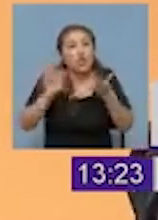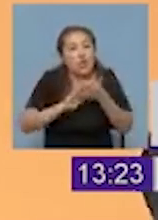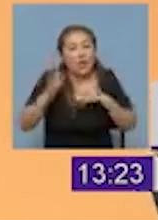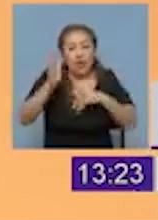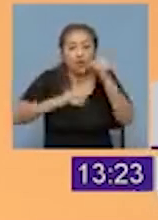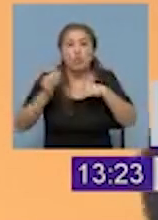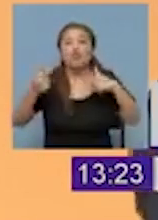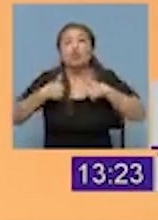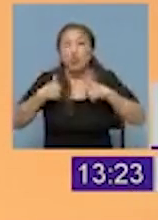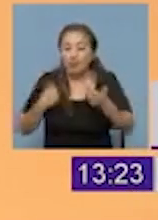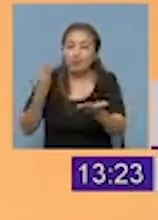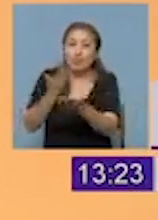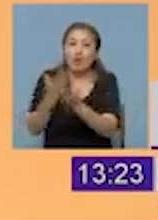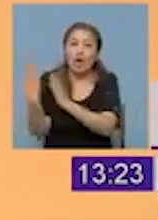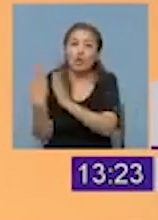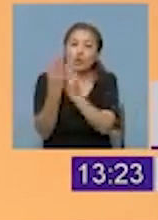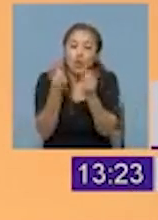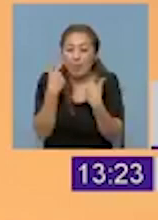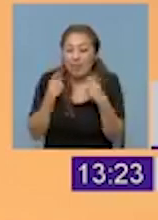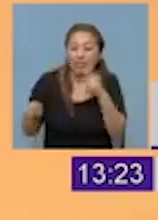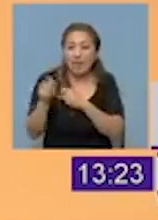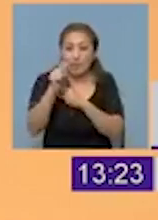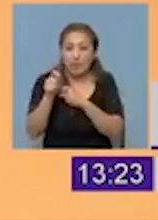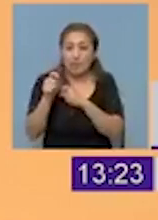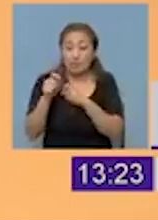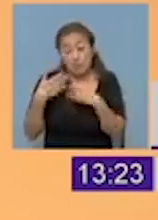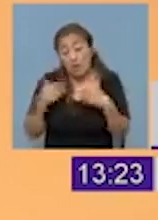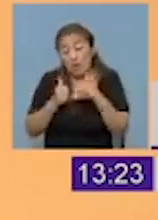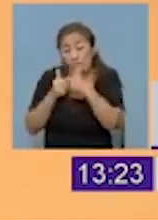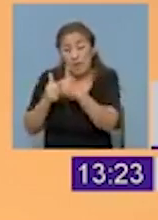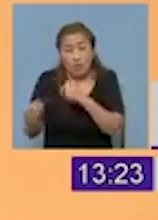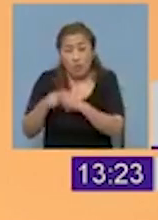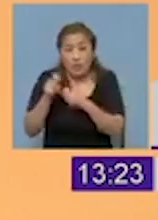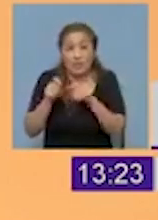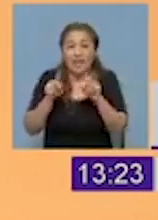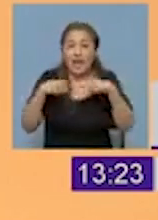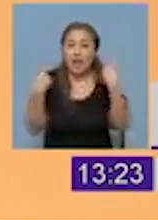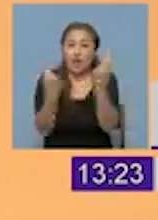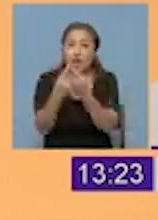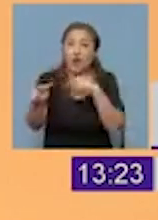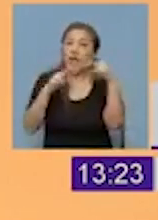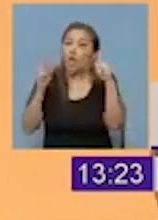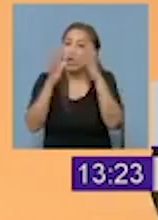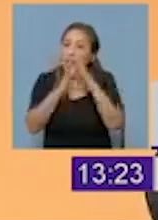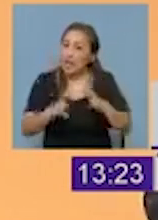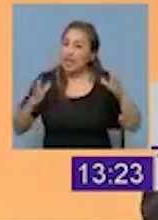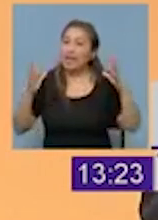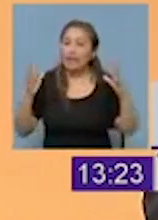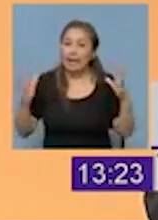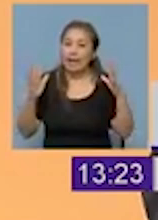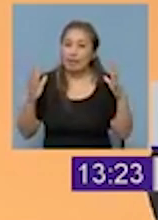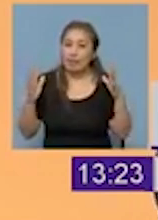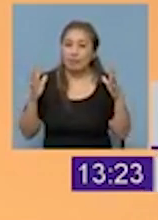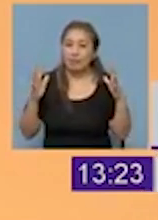yo voy a pedir un crédito ayudamos a que tiene crédito y el comedor que hoy hay un comedor